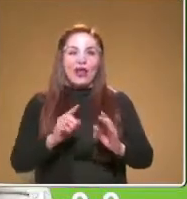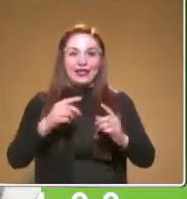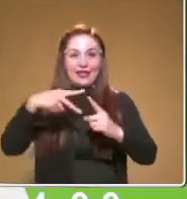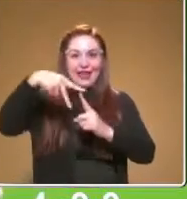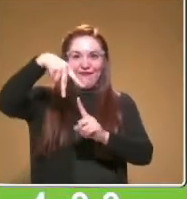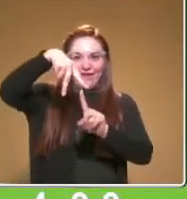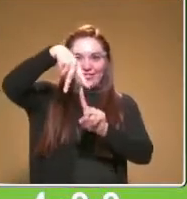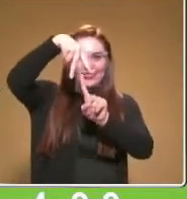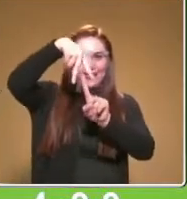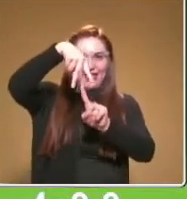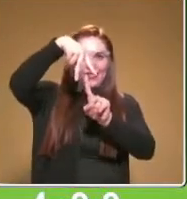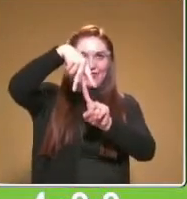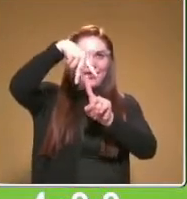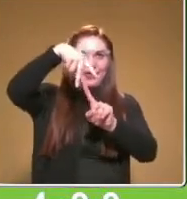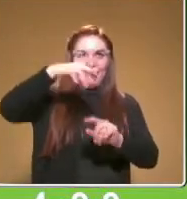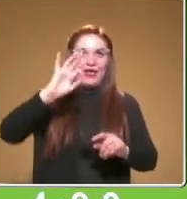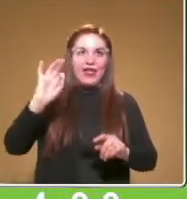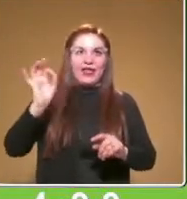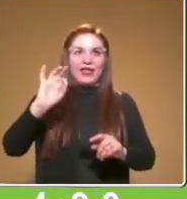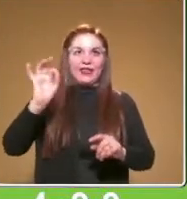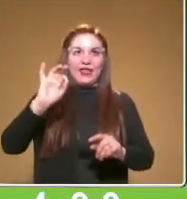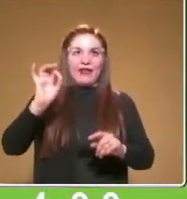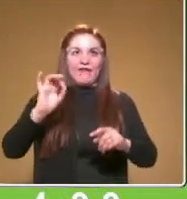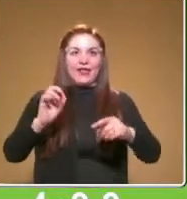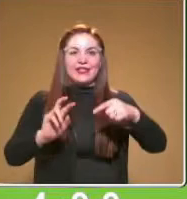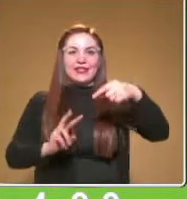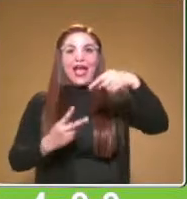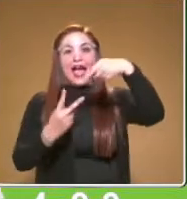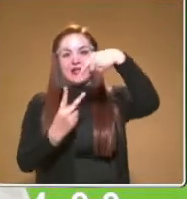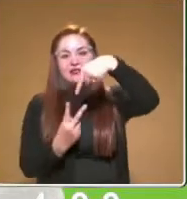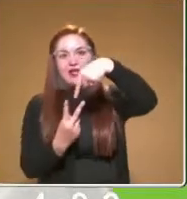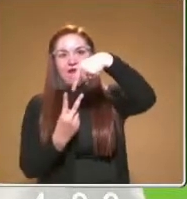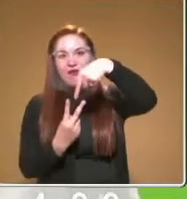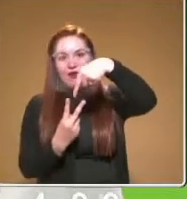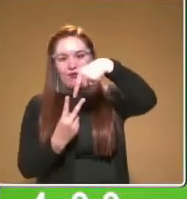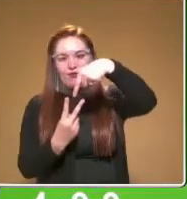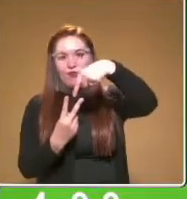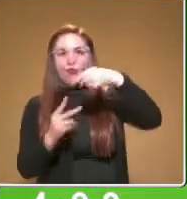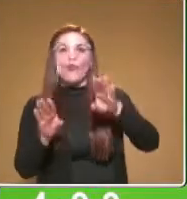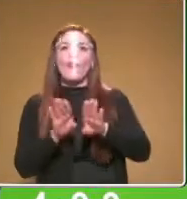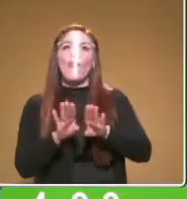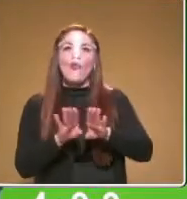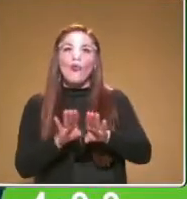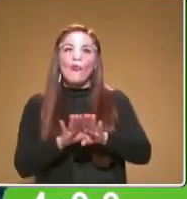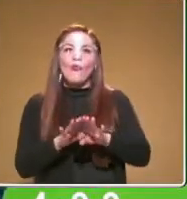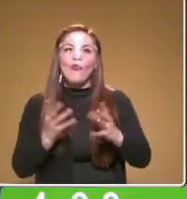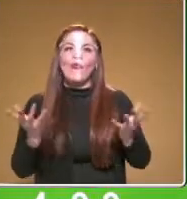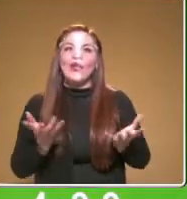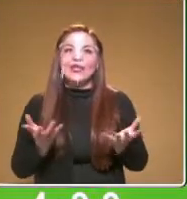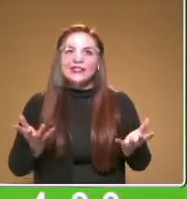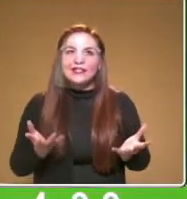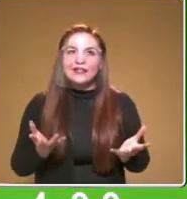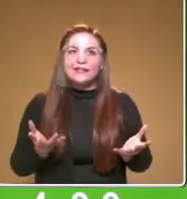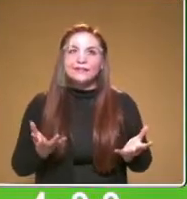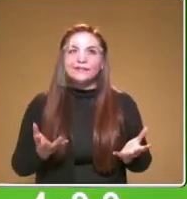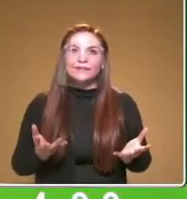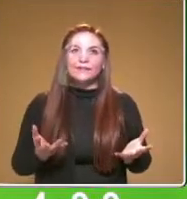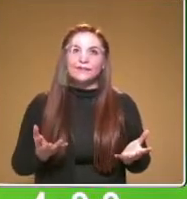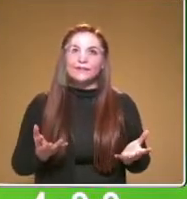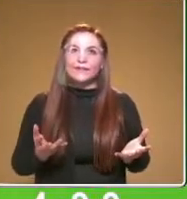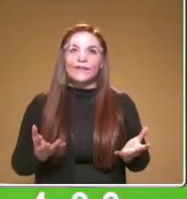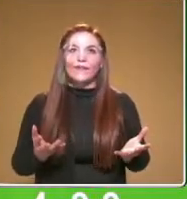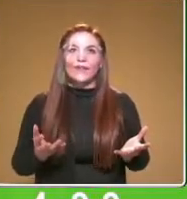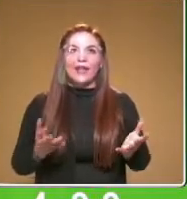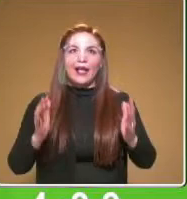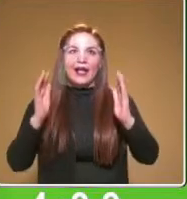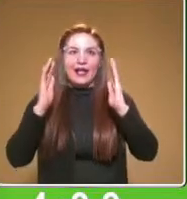arriba, estuviera hacia abajo, ¿el dibujo me quedaría igual? No, maestra. O sea, ¿no quedaría el fantasmita así